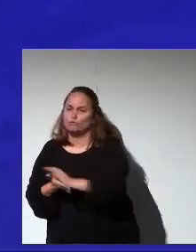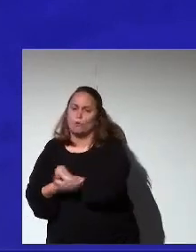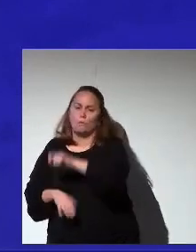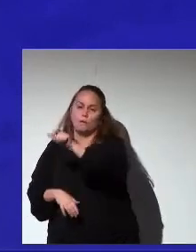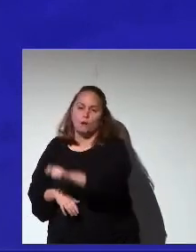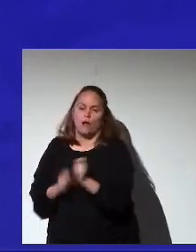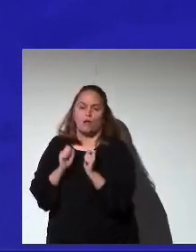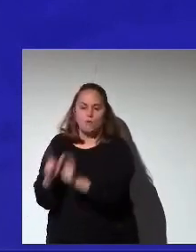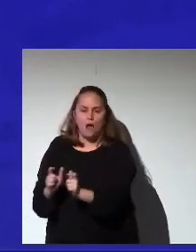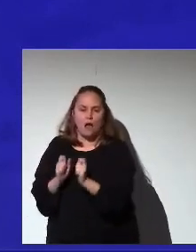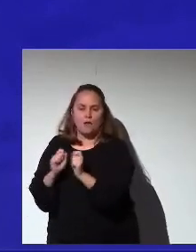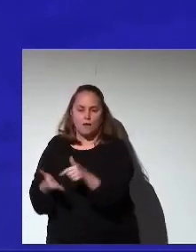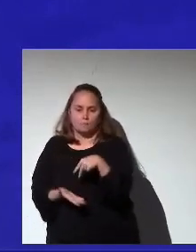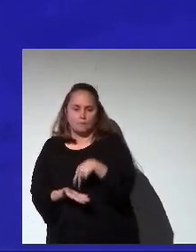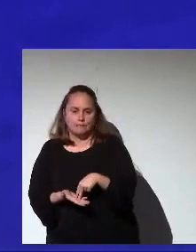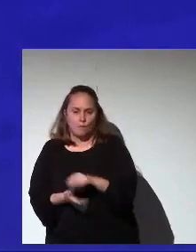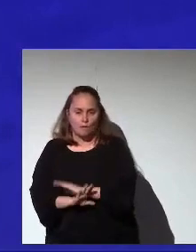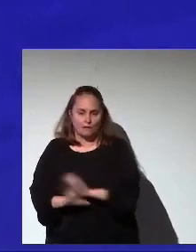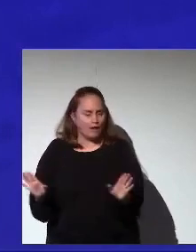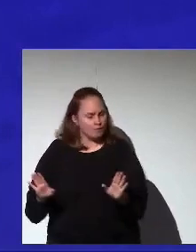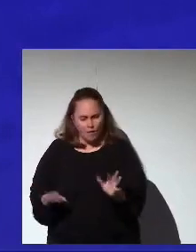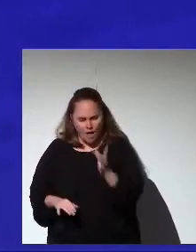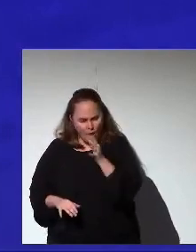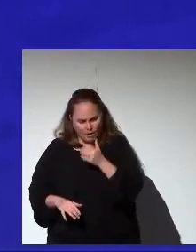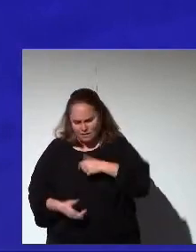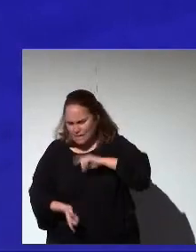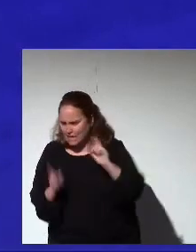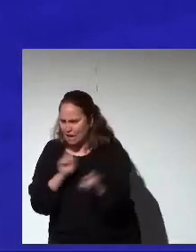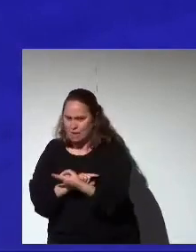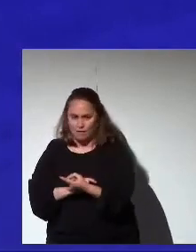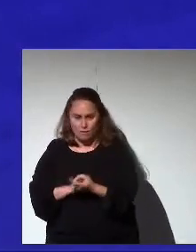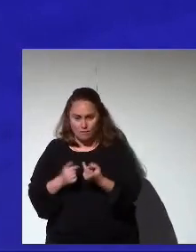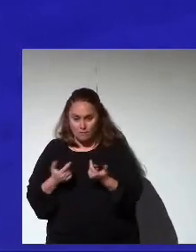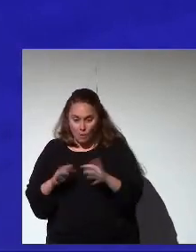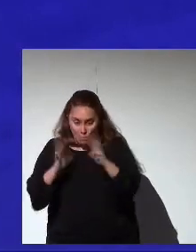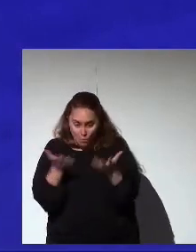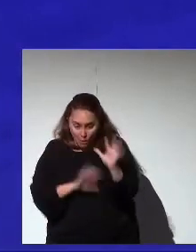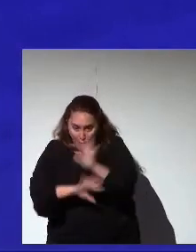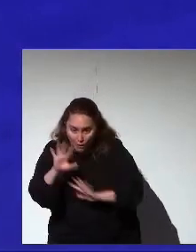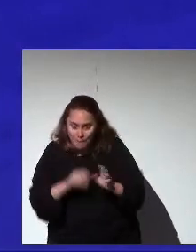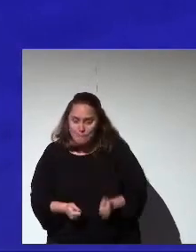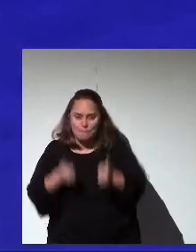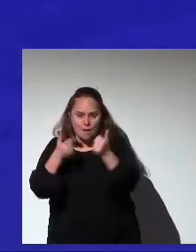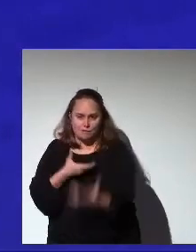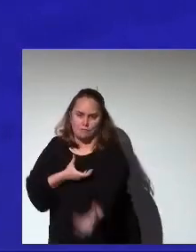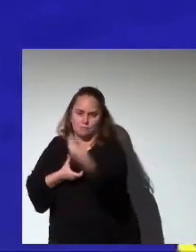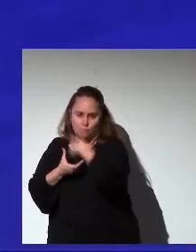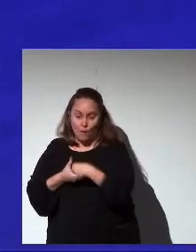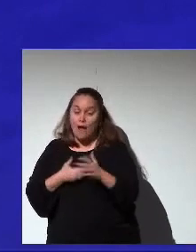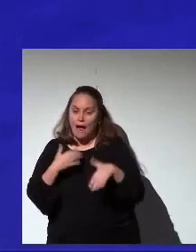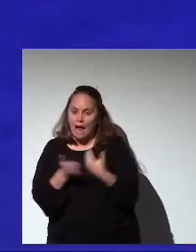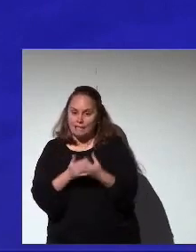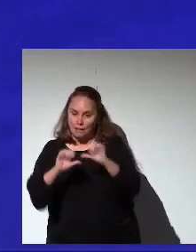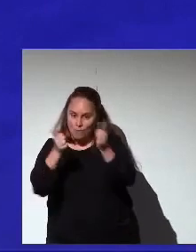mero objeto pasivo, cada vez tiene menos sentido en este mundo cada vez más complejo. Inclusive hasta los modelos europeos cada vez se van